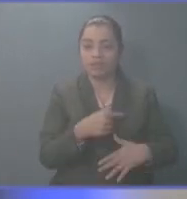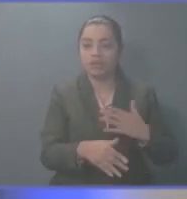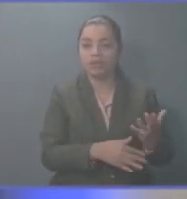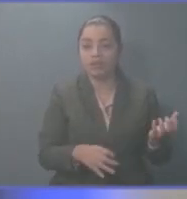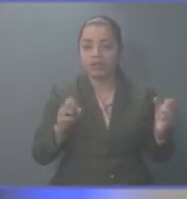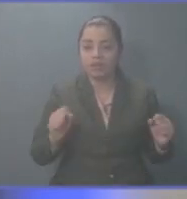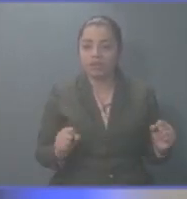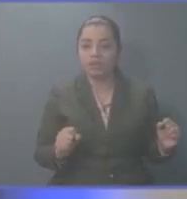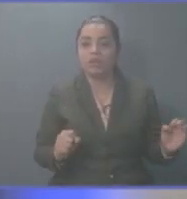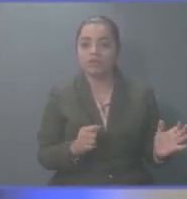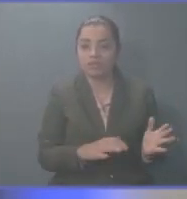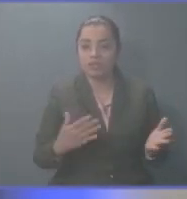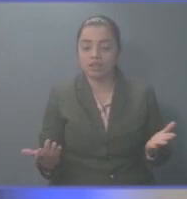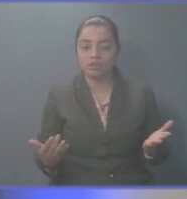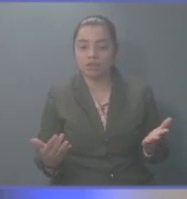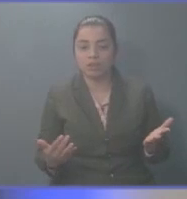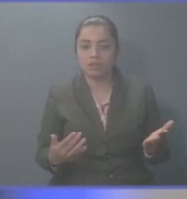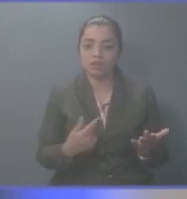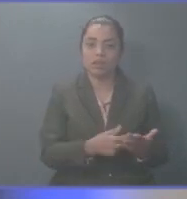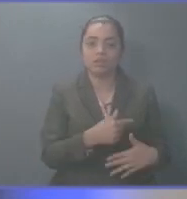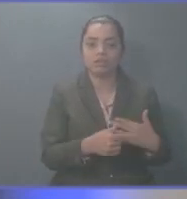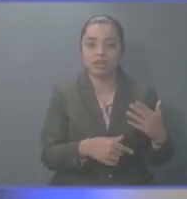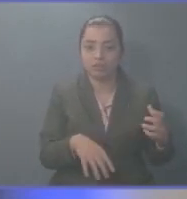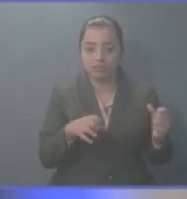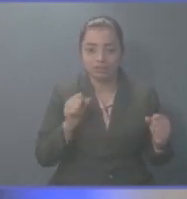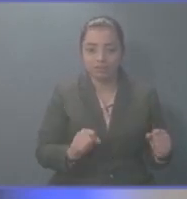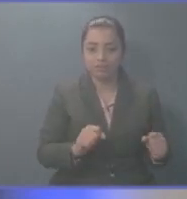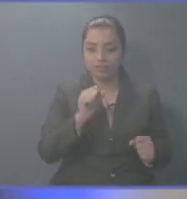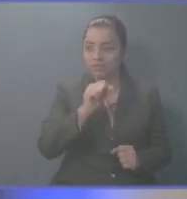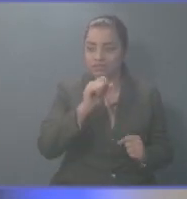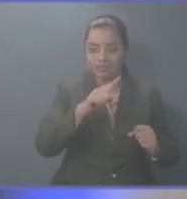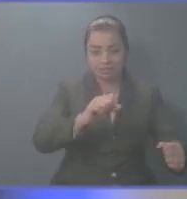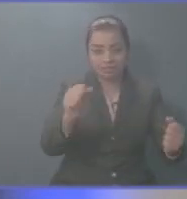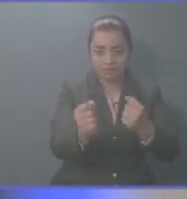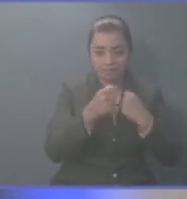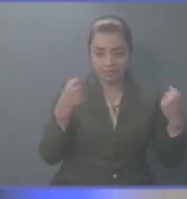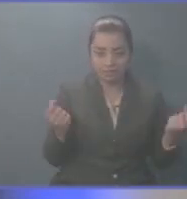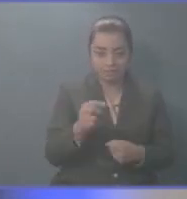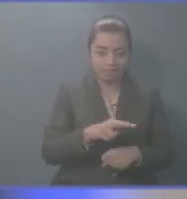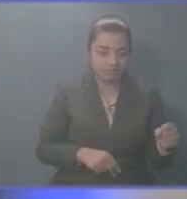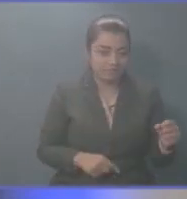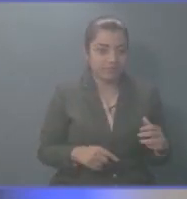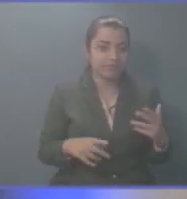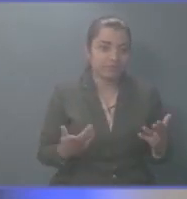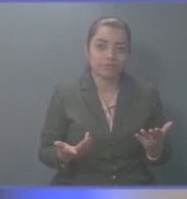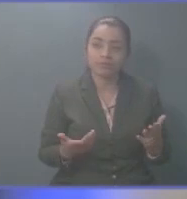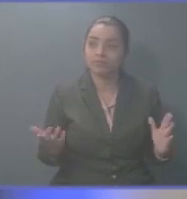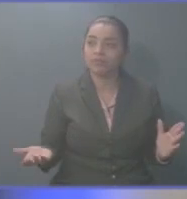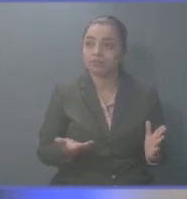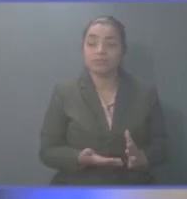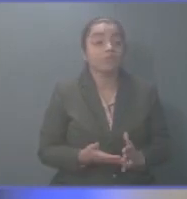titularizó, creo que eran alrededor de 140 y tantos millones de dólares, se utilizó para titularizar,